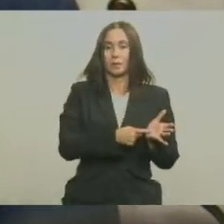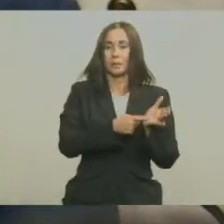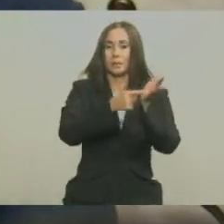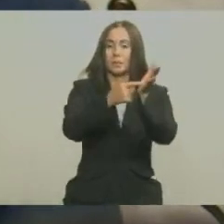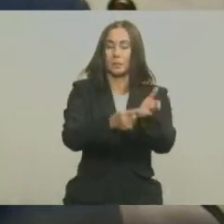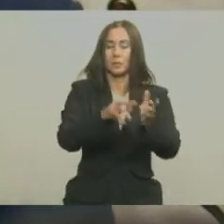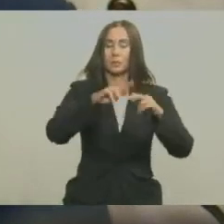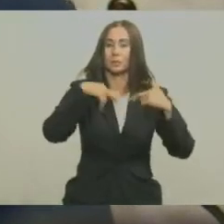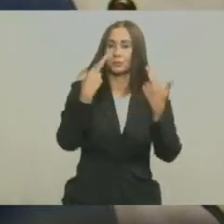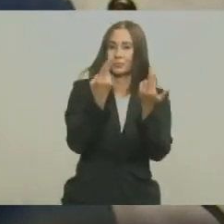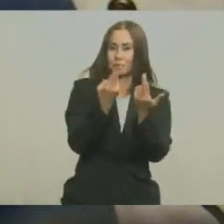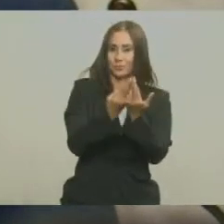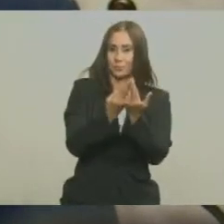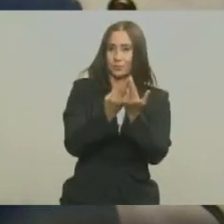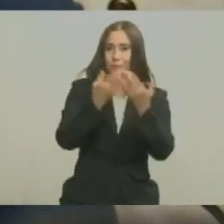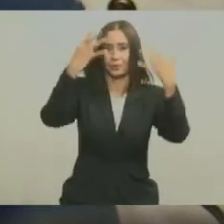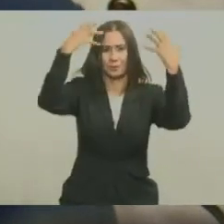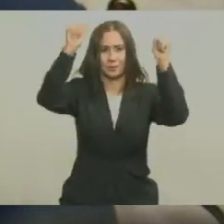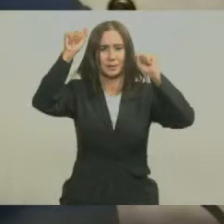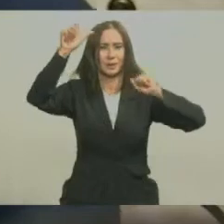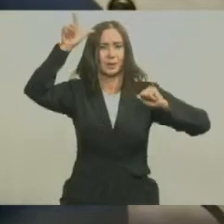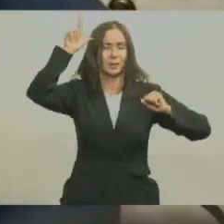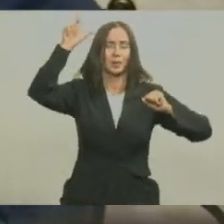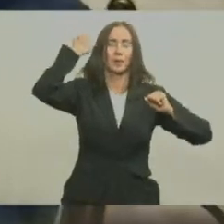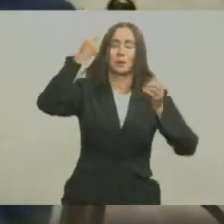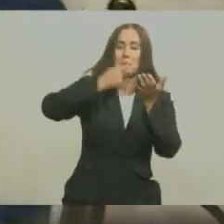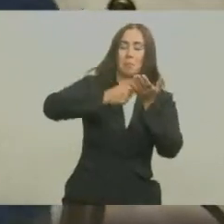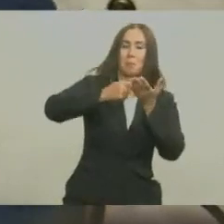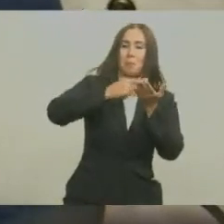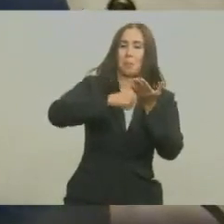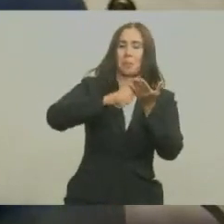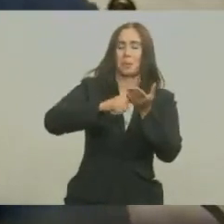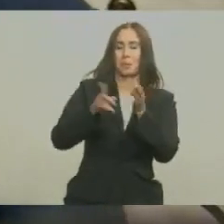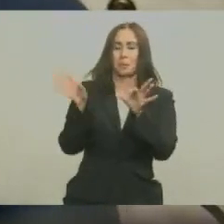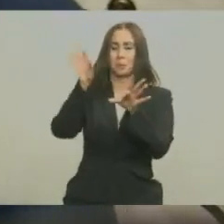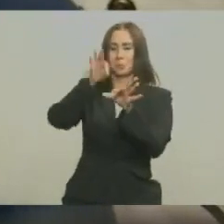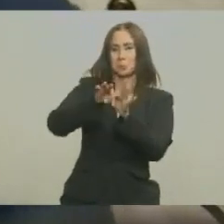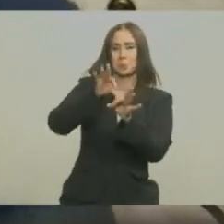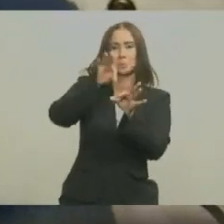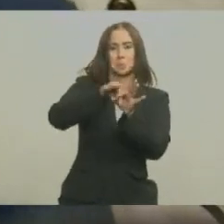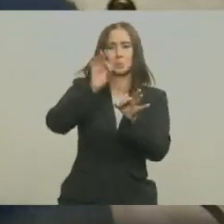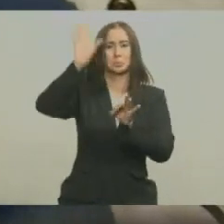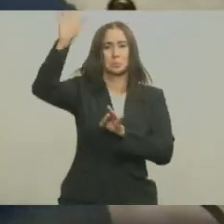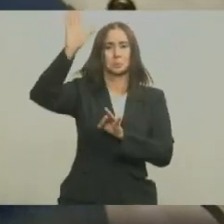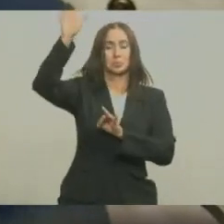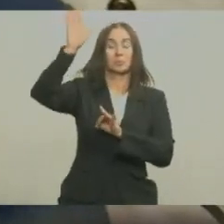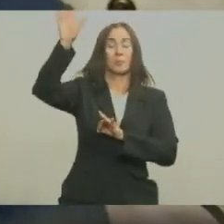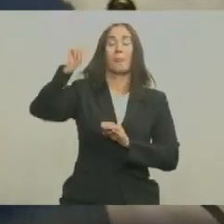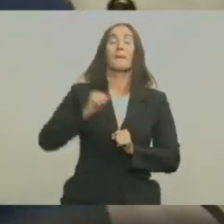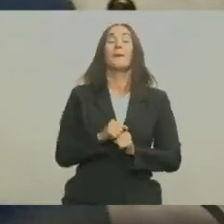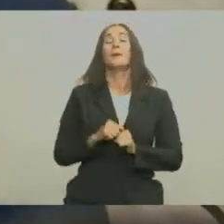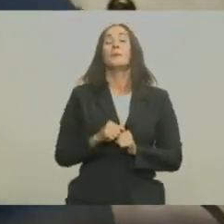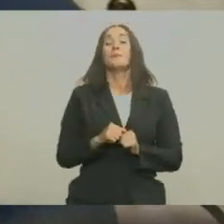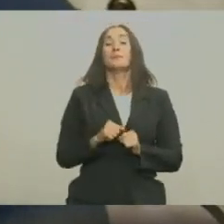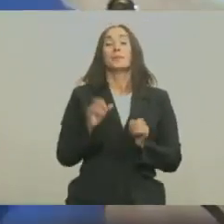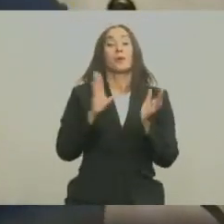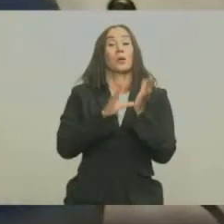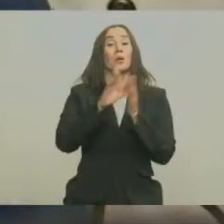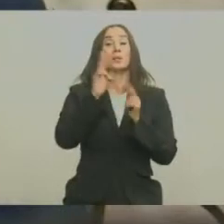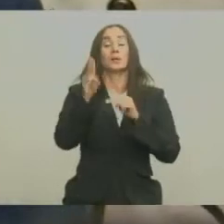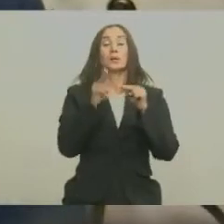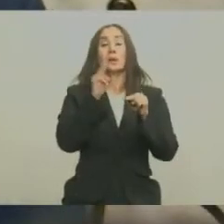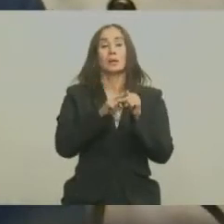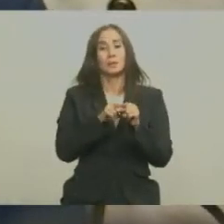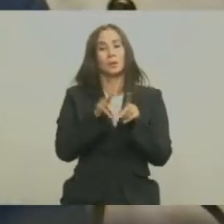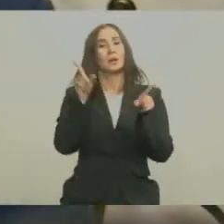reunido previamente con el señor Presidente de la República, la votación que ya hemos tenido en el Congreso Nacional, que en la Cámara